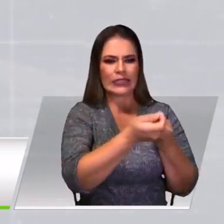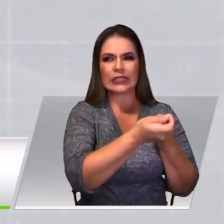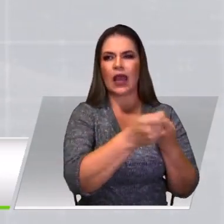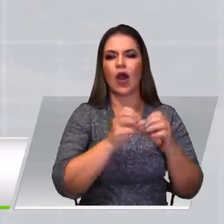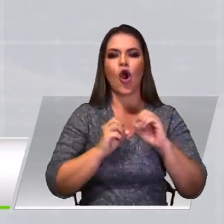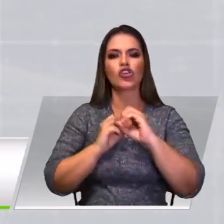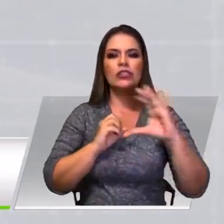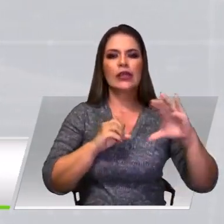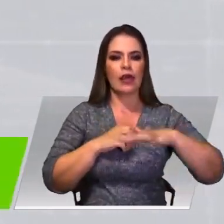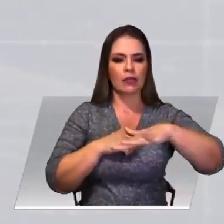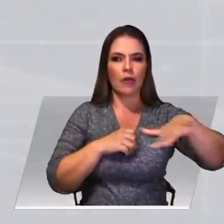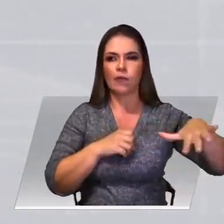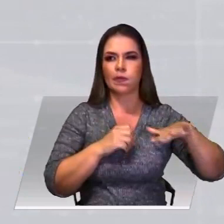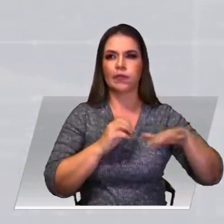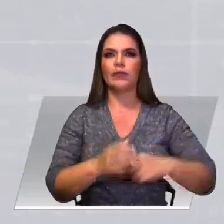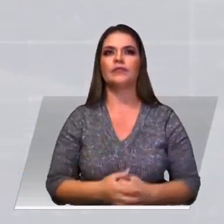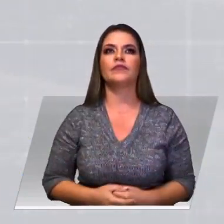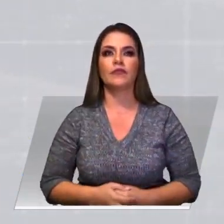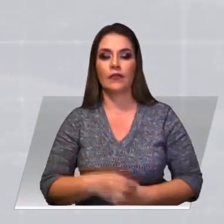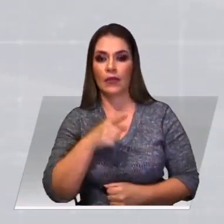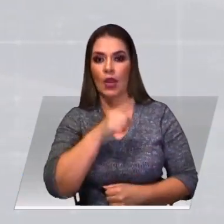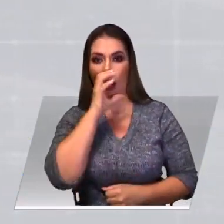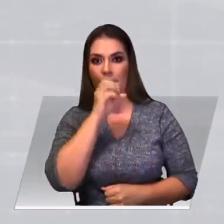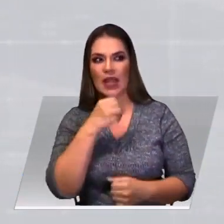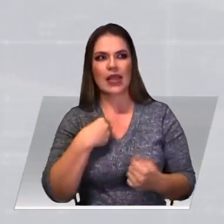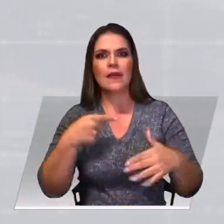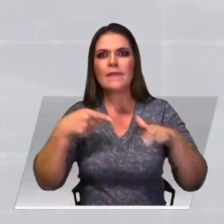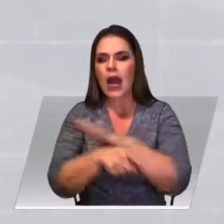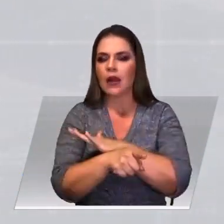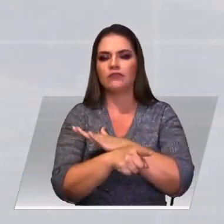occidente antioqueño. En la acción, alias El Zarco intentó